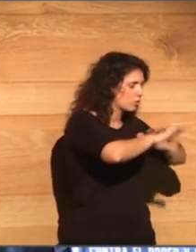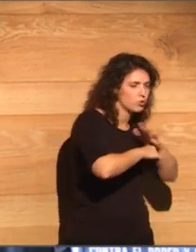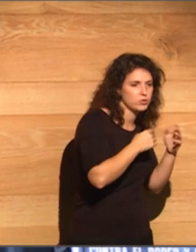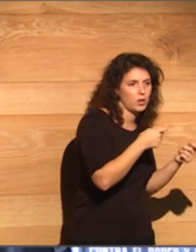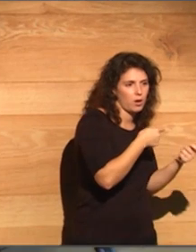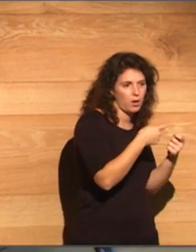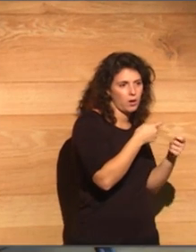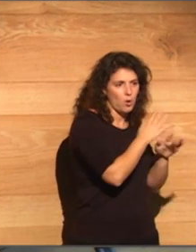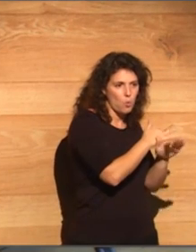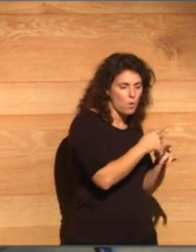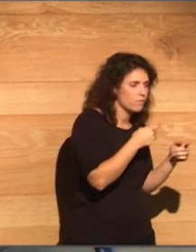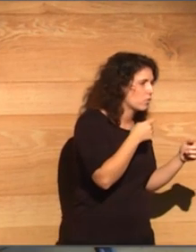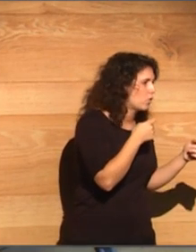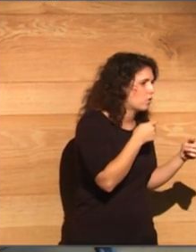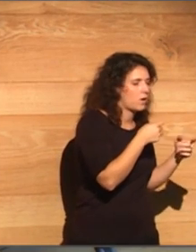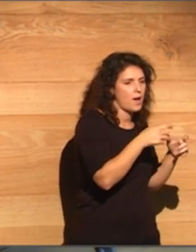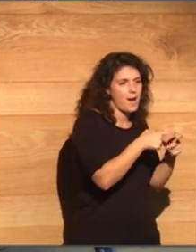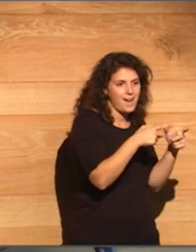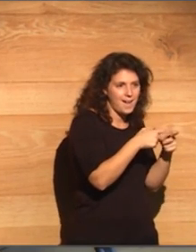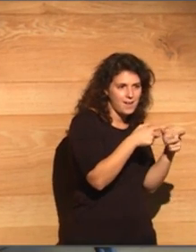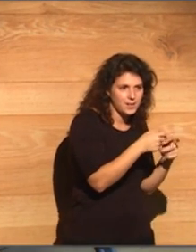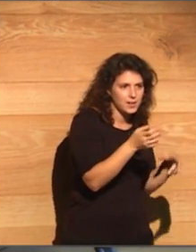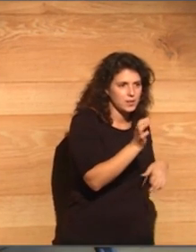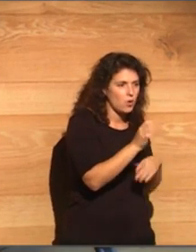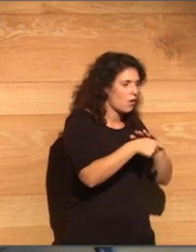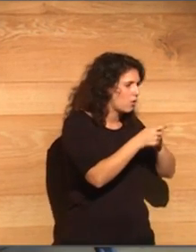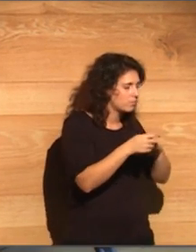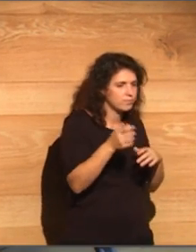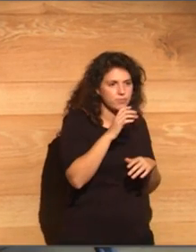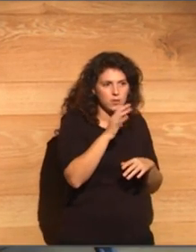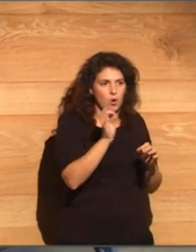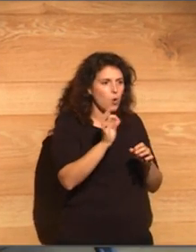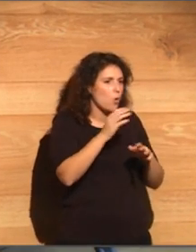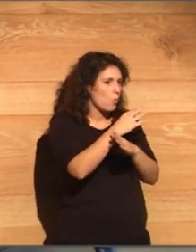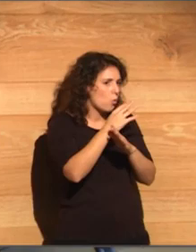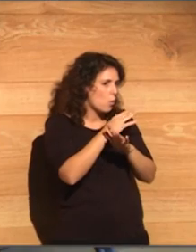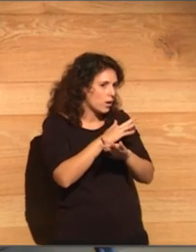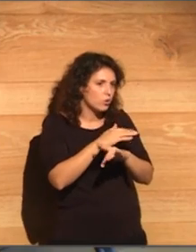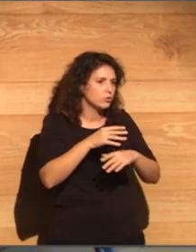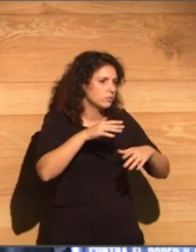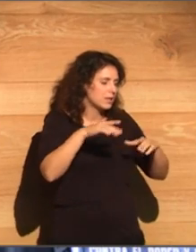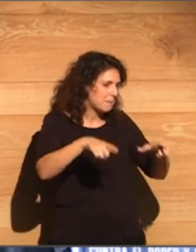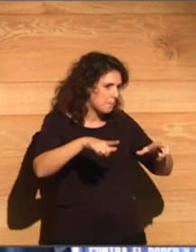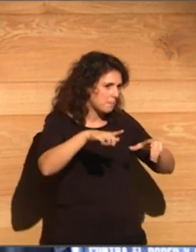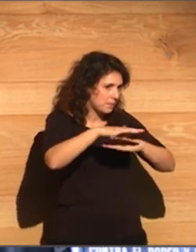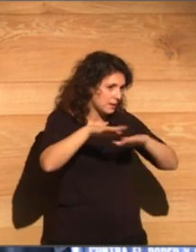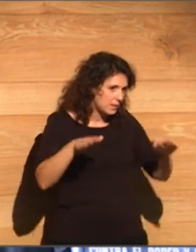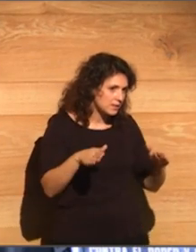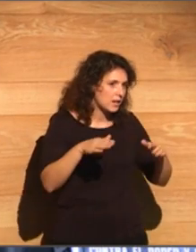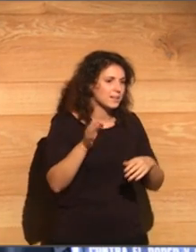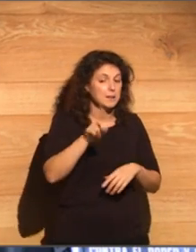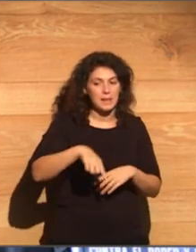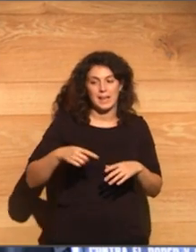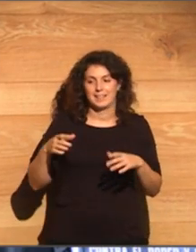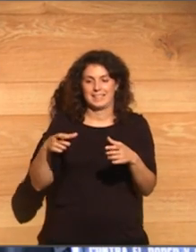cartas, cada uno con alguien. Pues al final se liaban con el trivial y le daban, pues eso, que el quesito rosa siempre